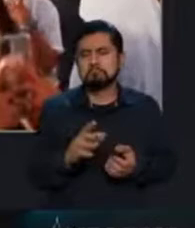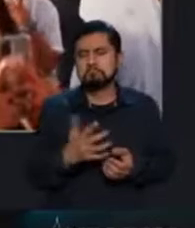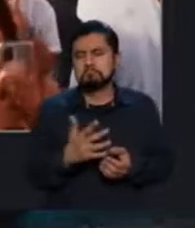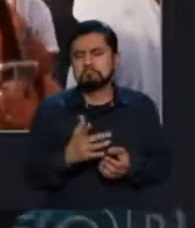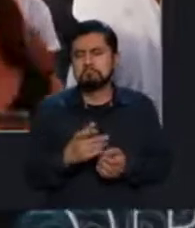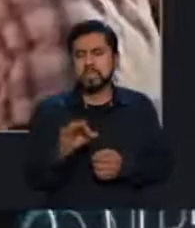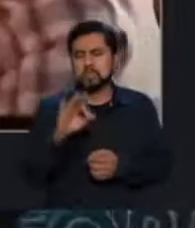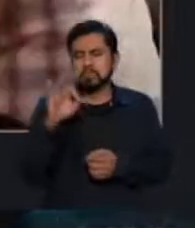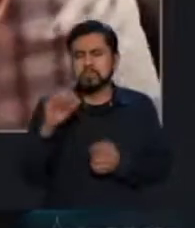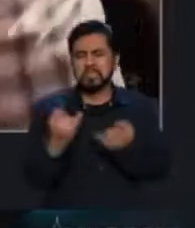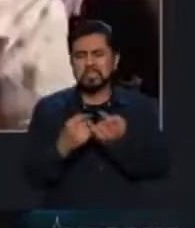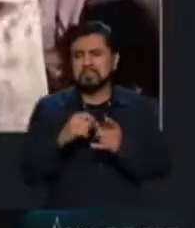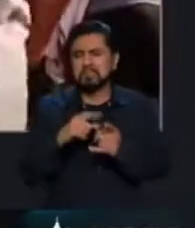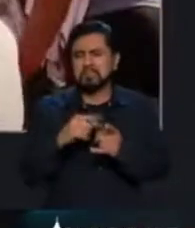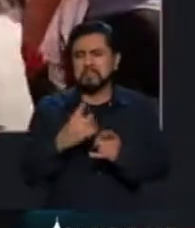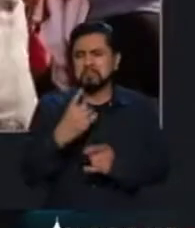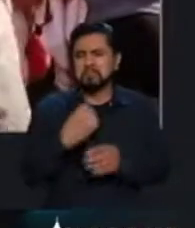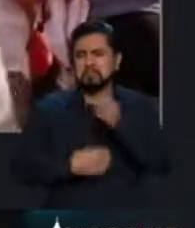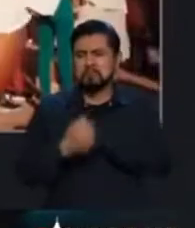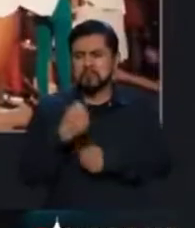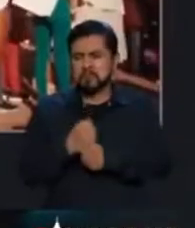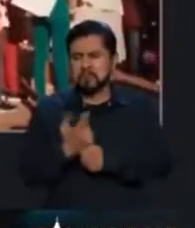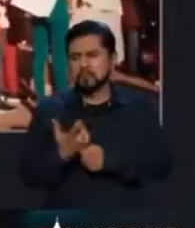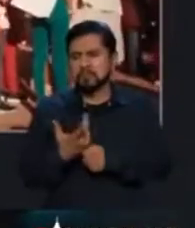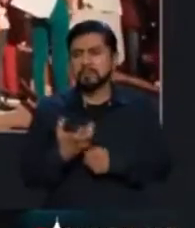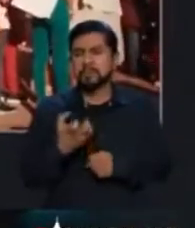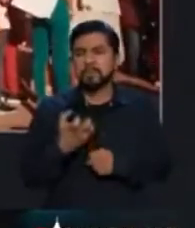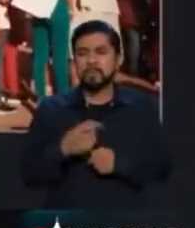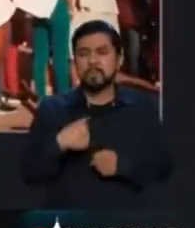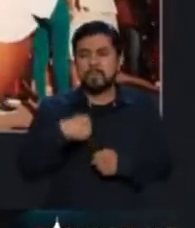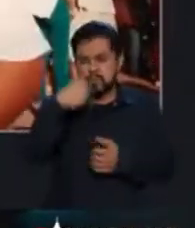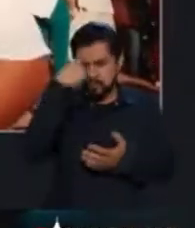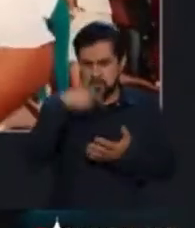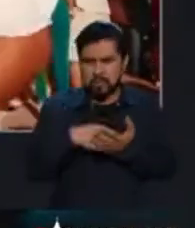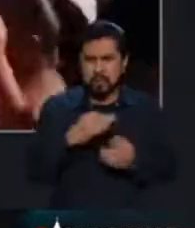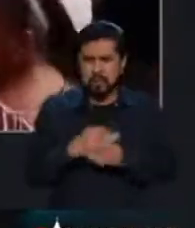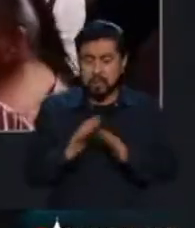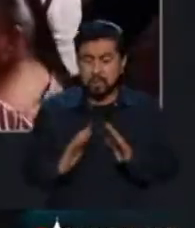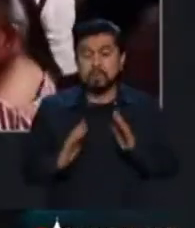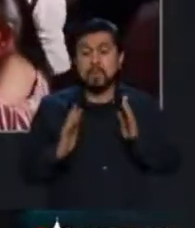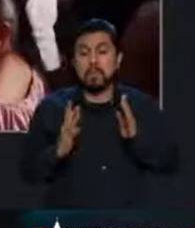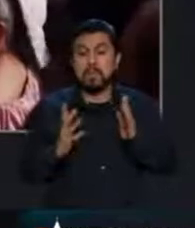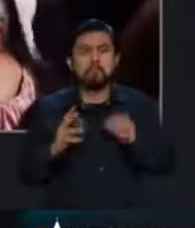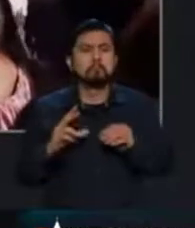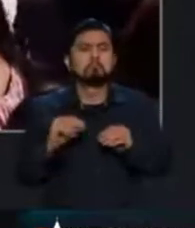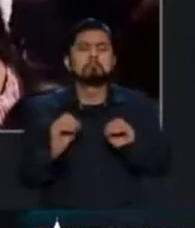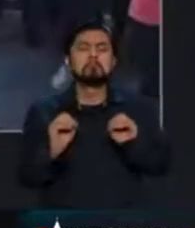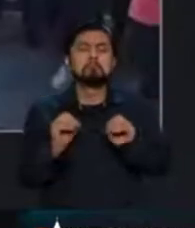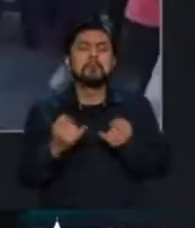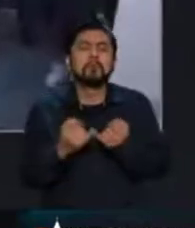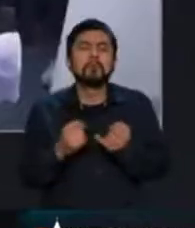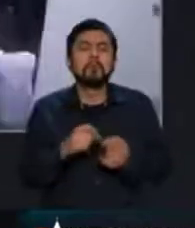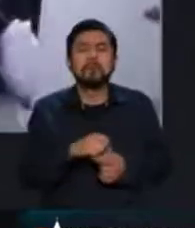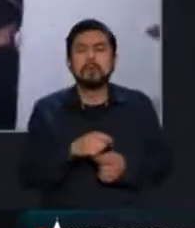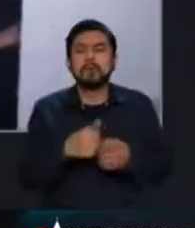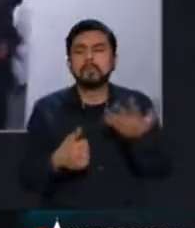similar, y yo creo que en ese sentido no ha habido muchas sorpresas en estas 6